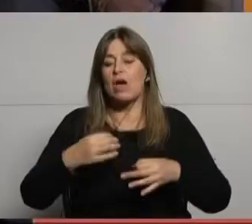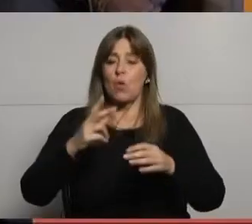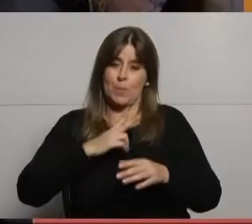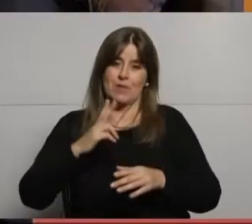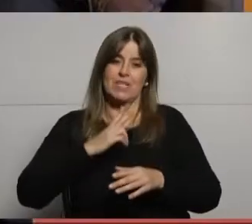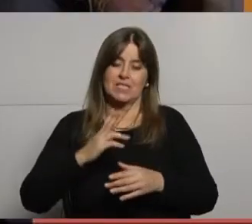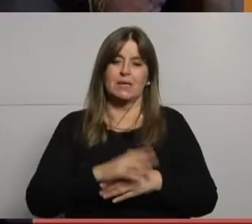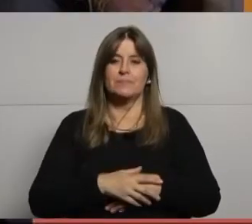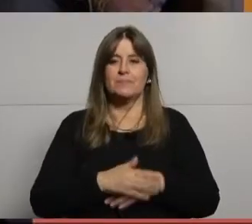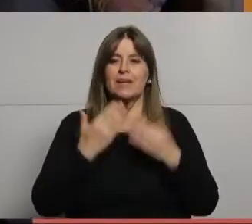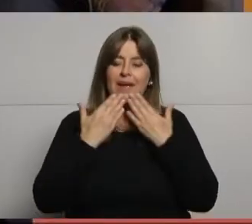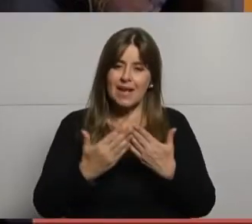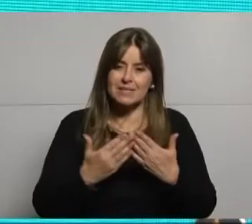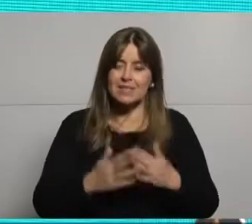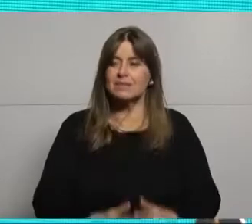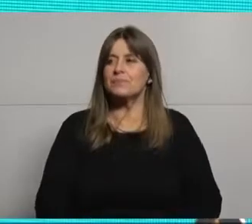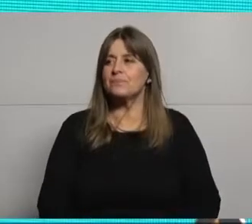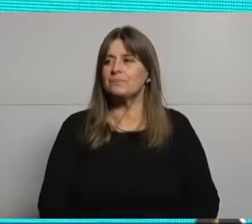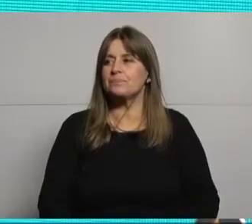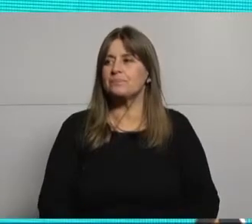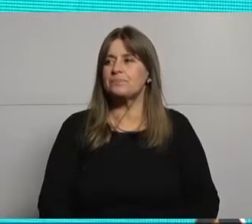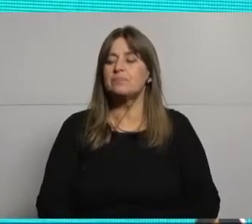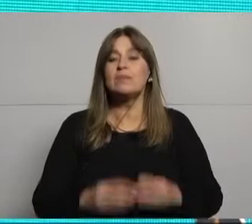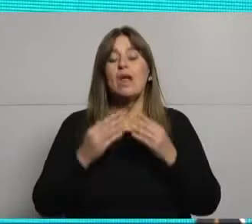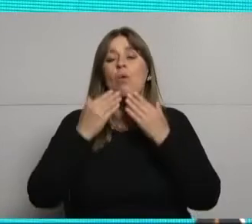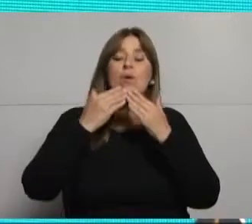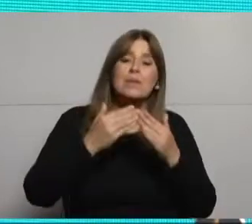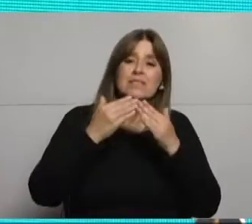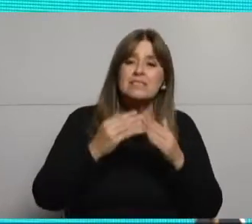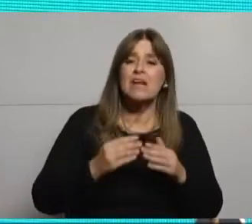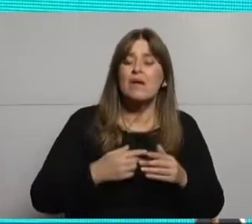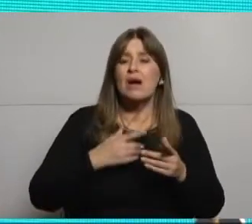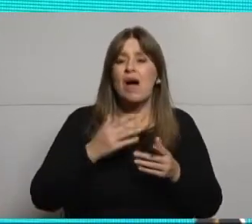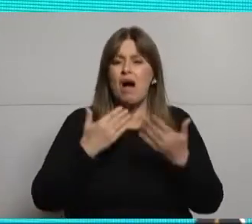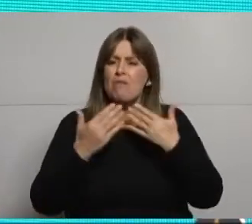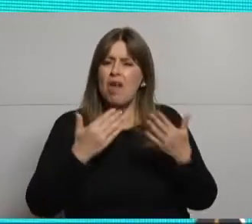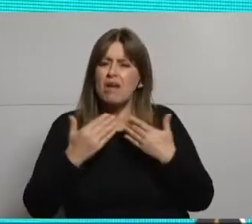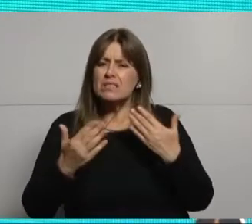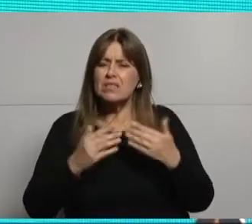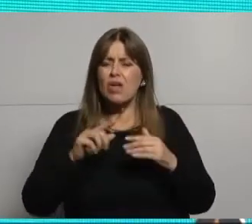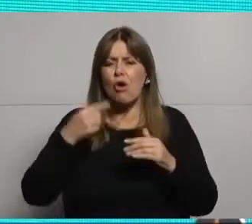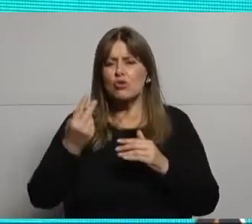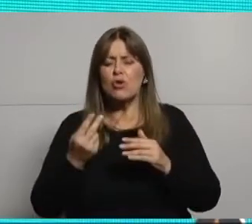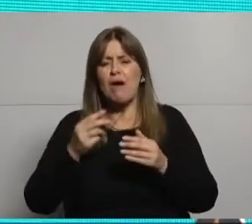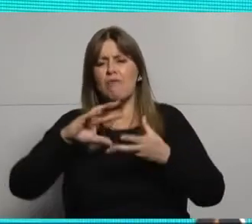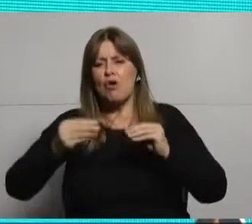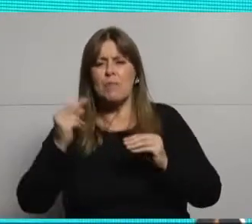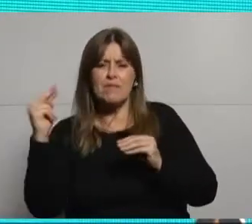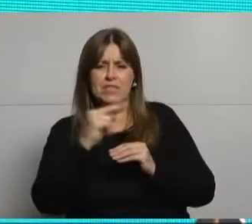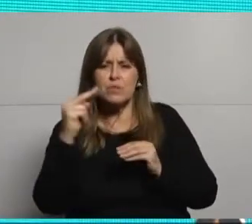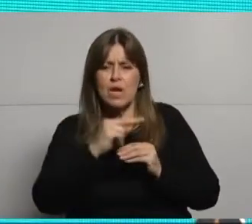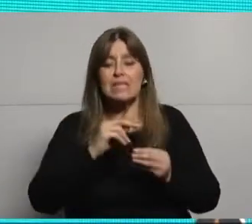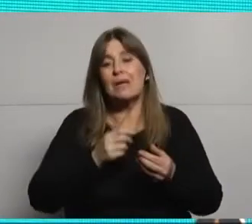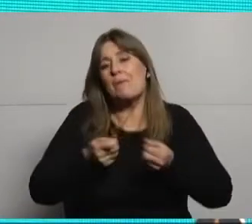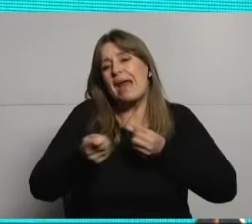privacidad. Bárbaro, muchas gracias. Lercy, vos cuando estabas presentando hablaste de que hay otro tipo de visualizaciones que también